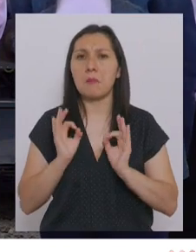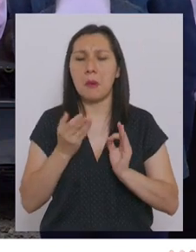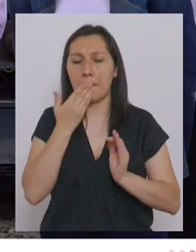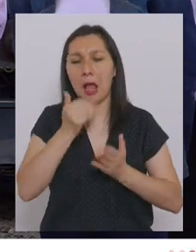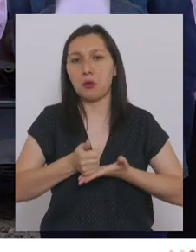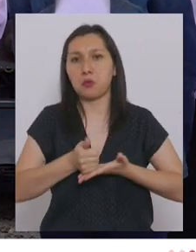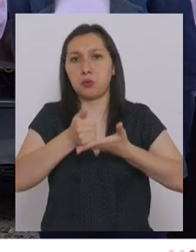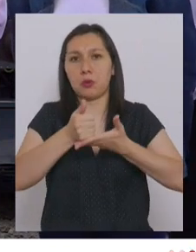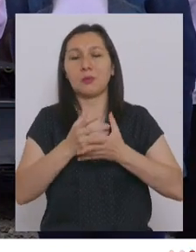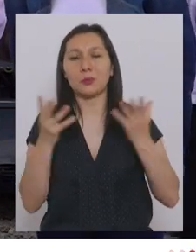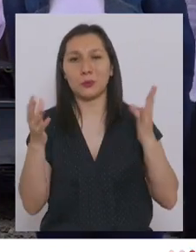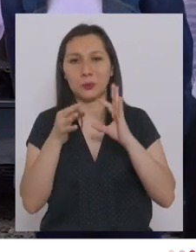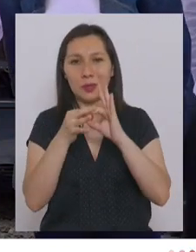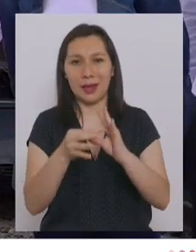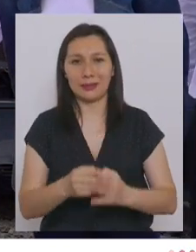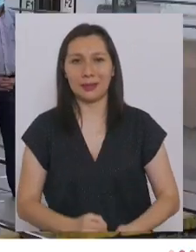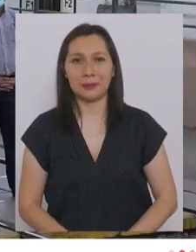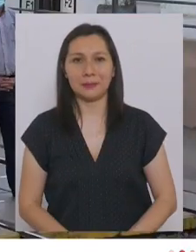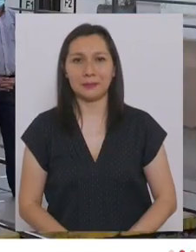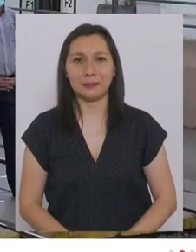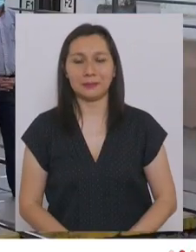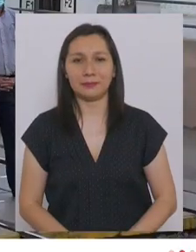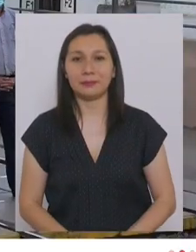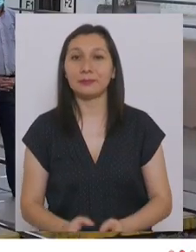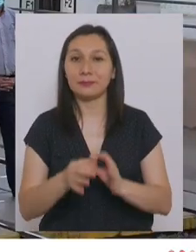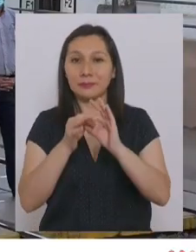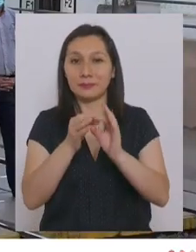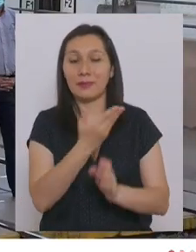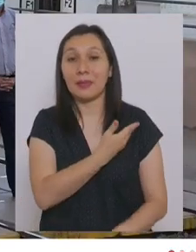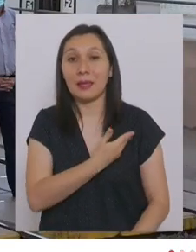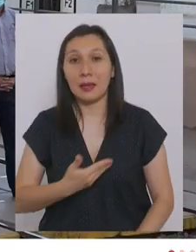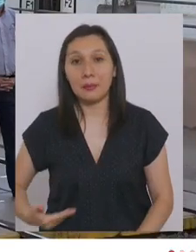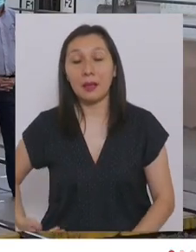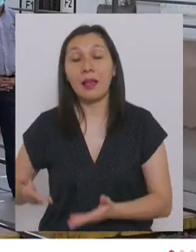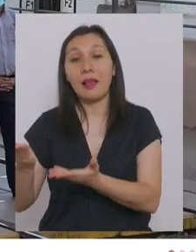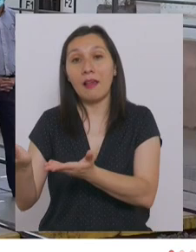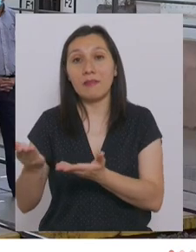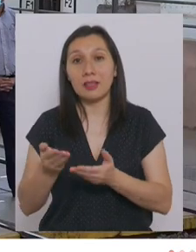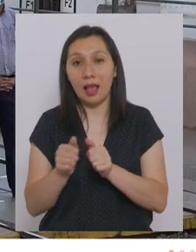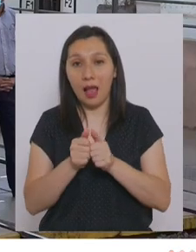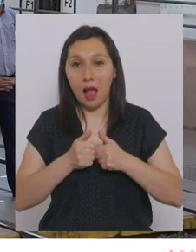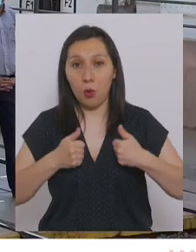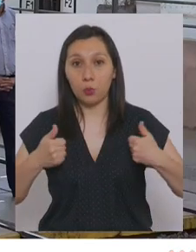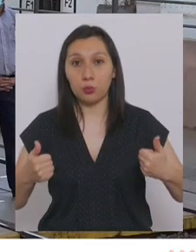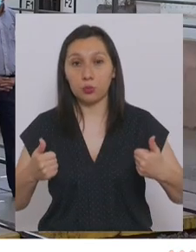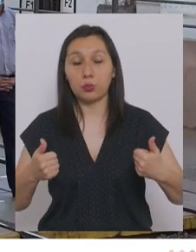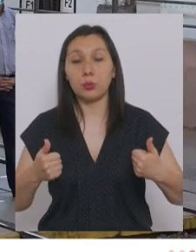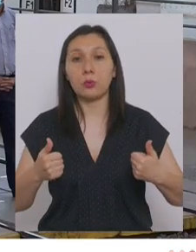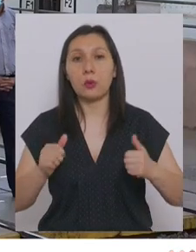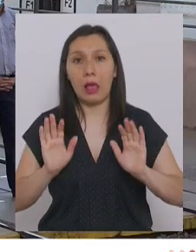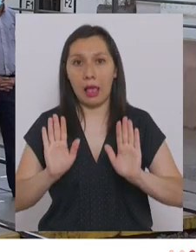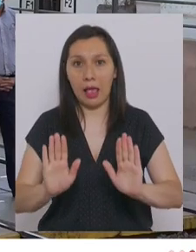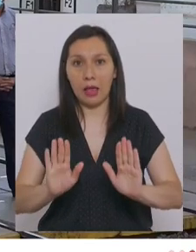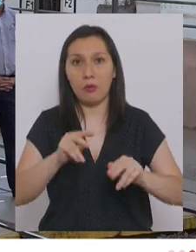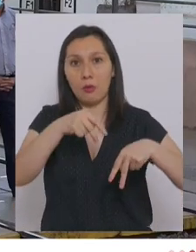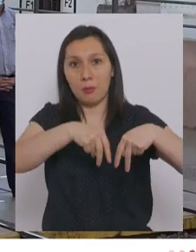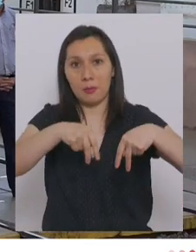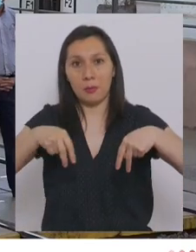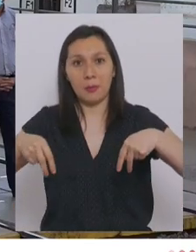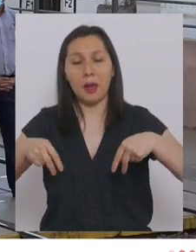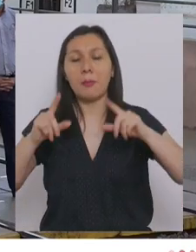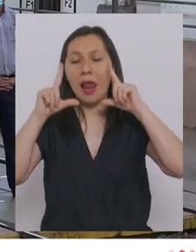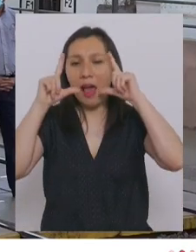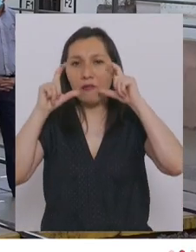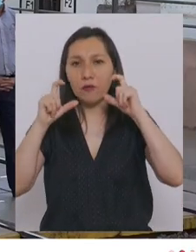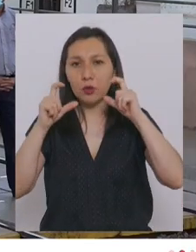privilegio. Muchas gracias. Muchas gracias, presidente, e invitamos a las autoridades presentes a permanecer en el lugar para